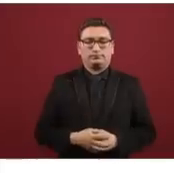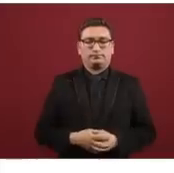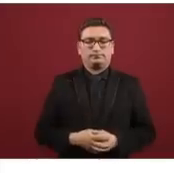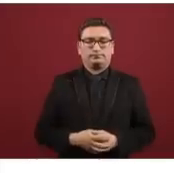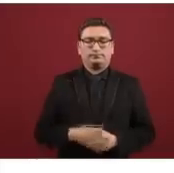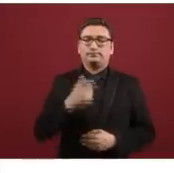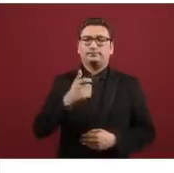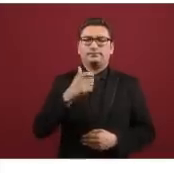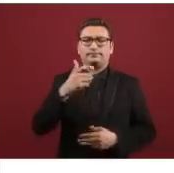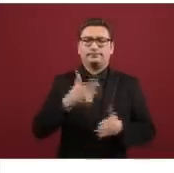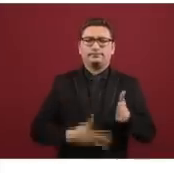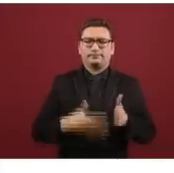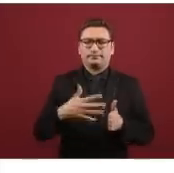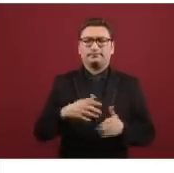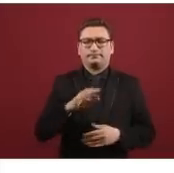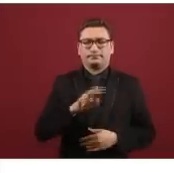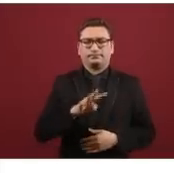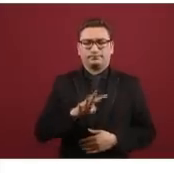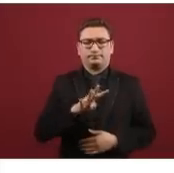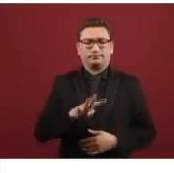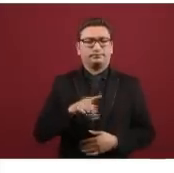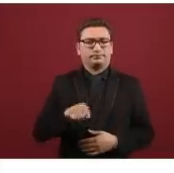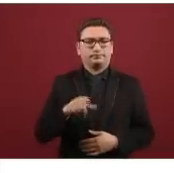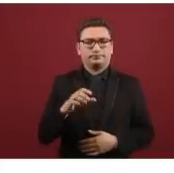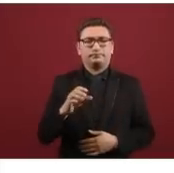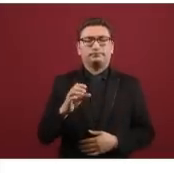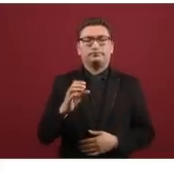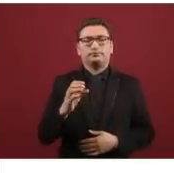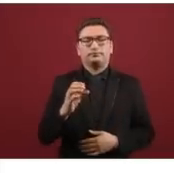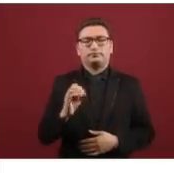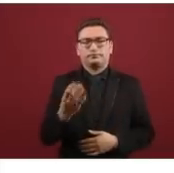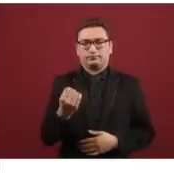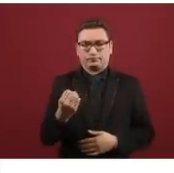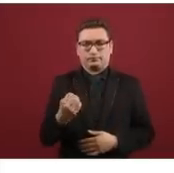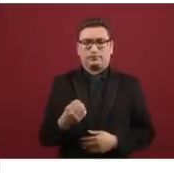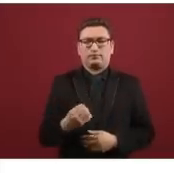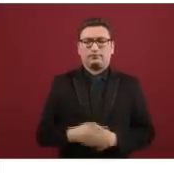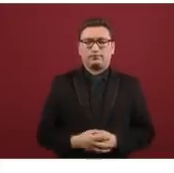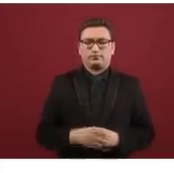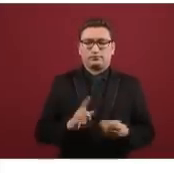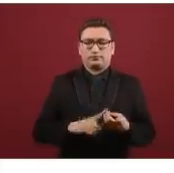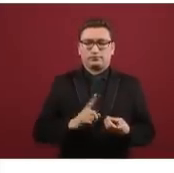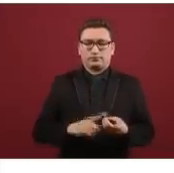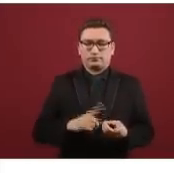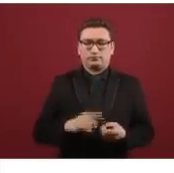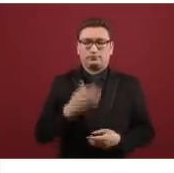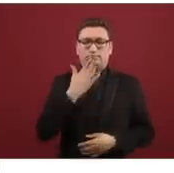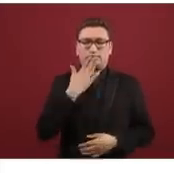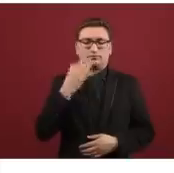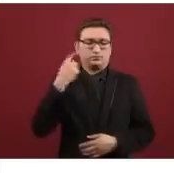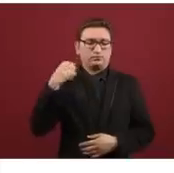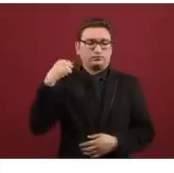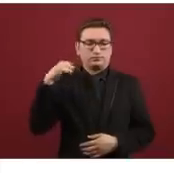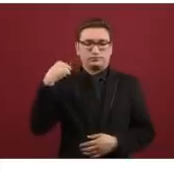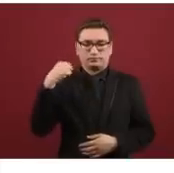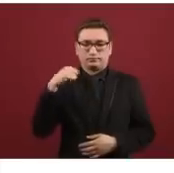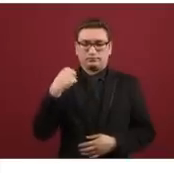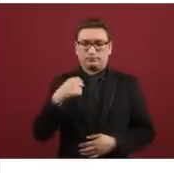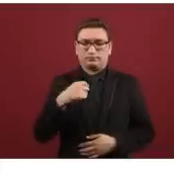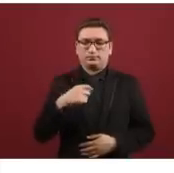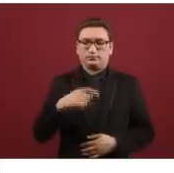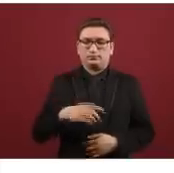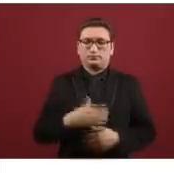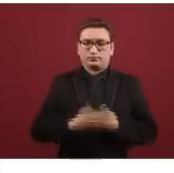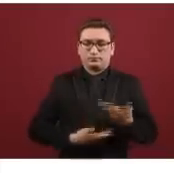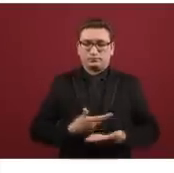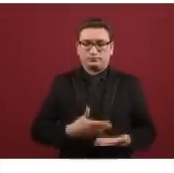más económico, en 19 pesos con 9 centavos por litro, en Cunduacán, Tabasco, servicio Cunduacán